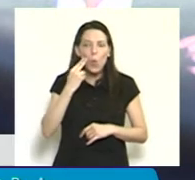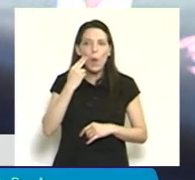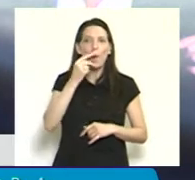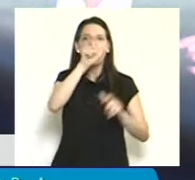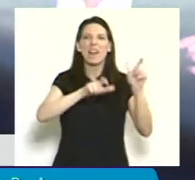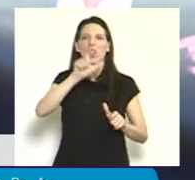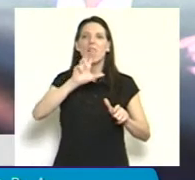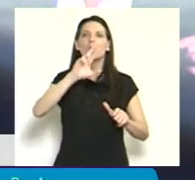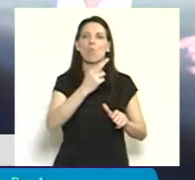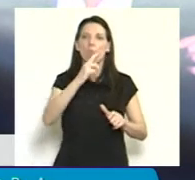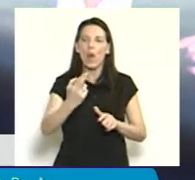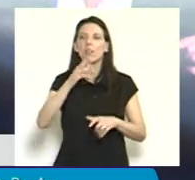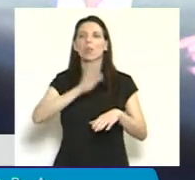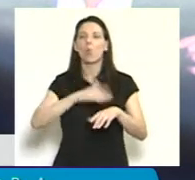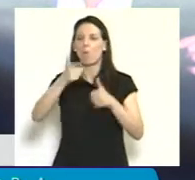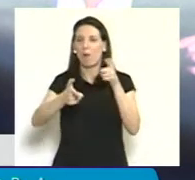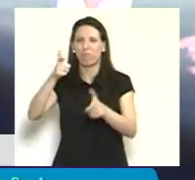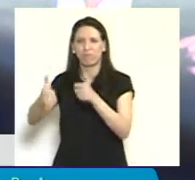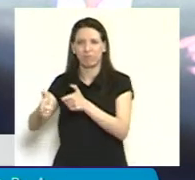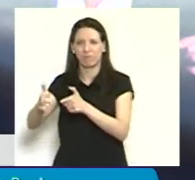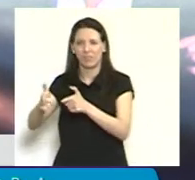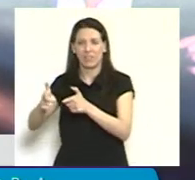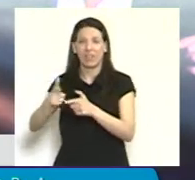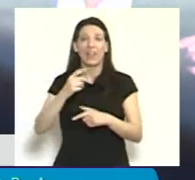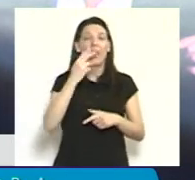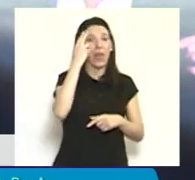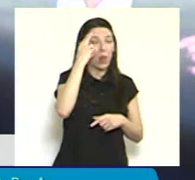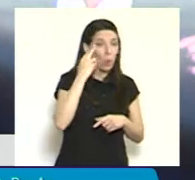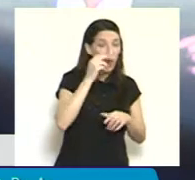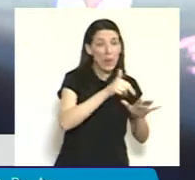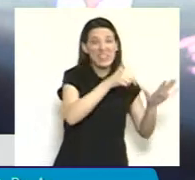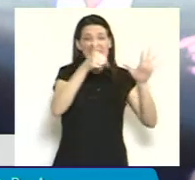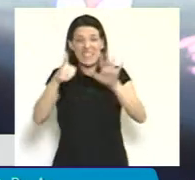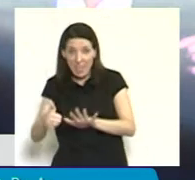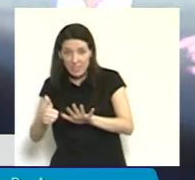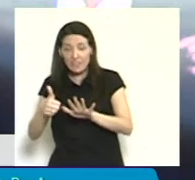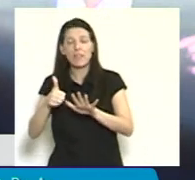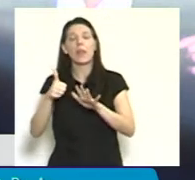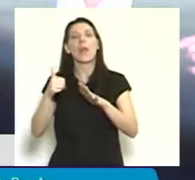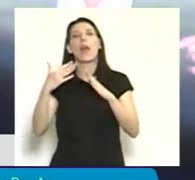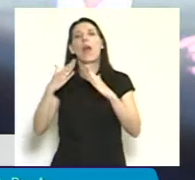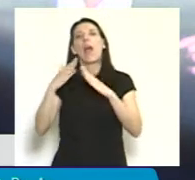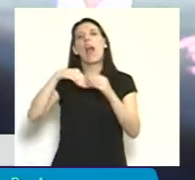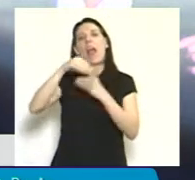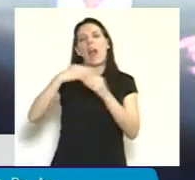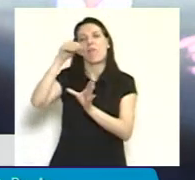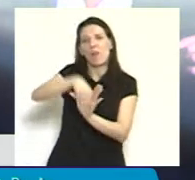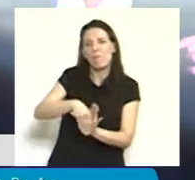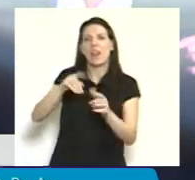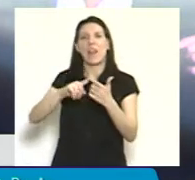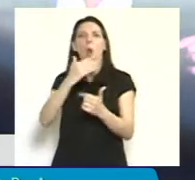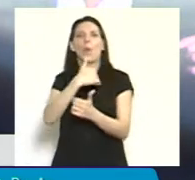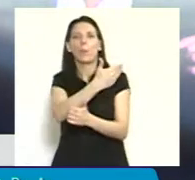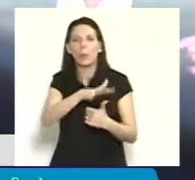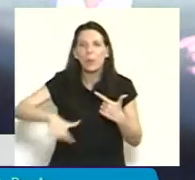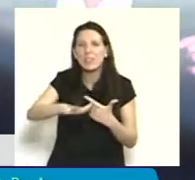por armas de fuego y 6 lo son en situaciones familiares, comunitarias, vecinales y en